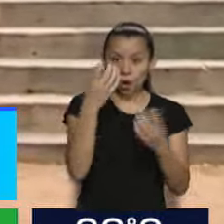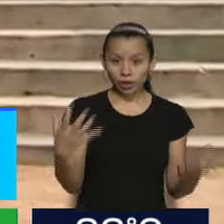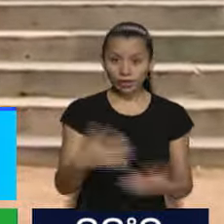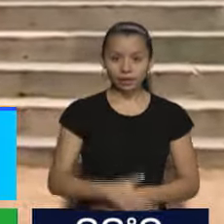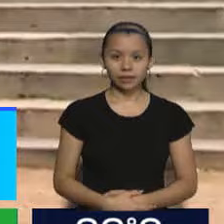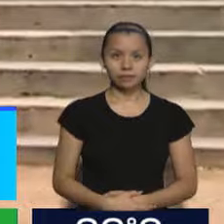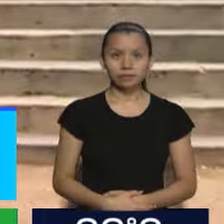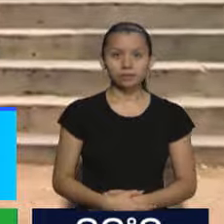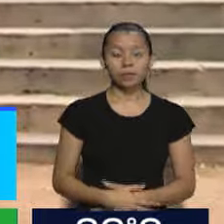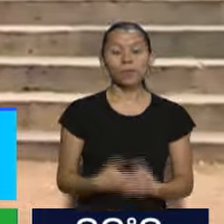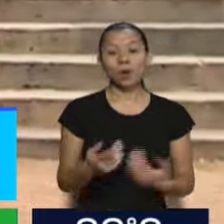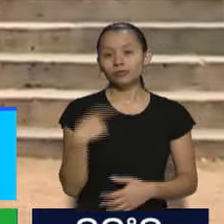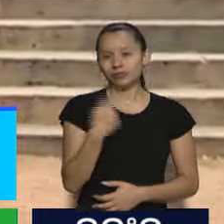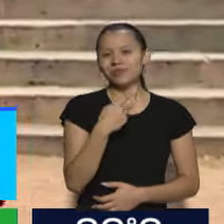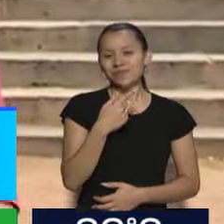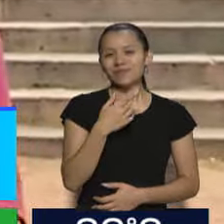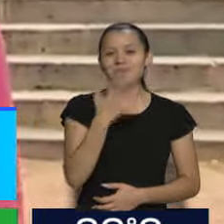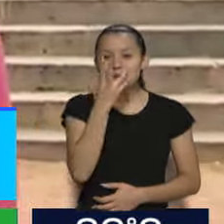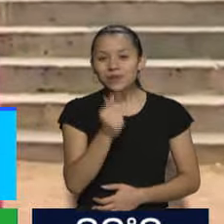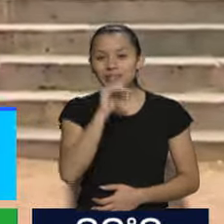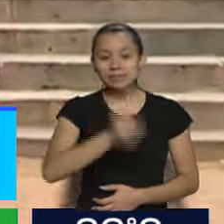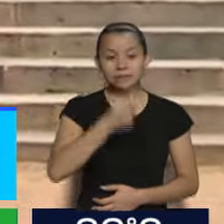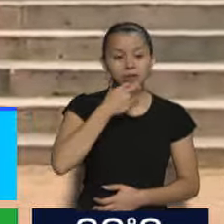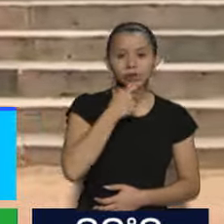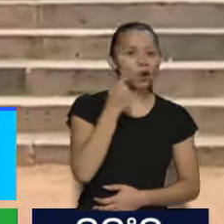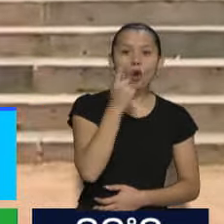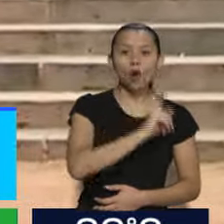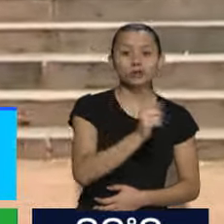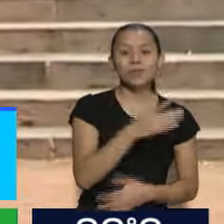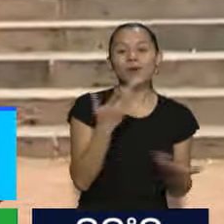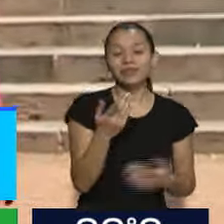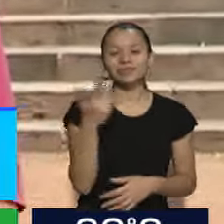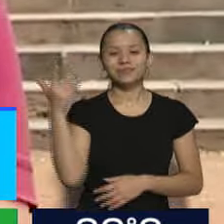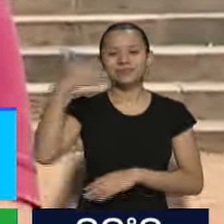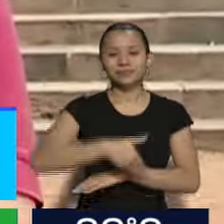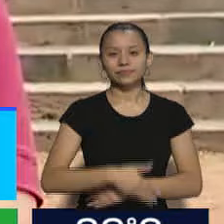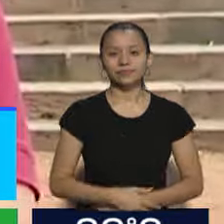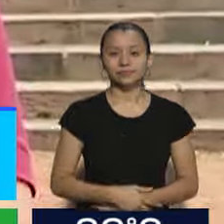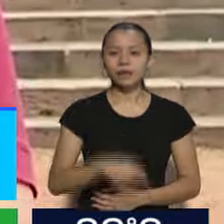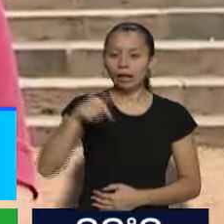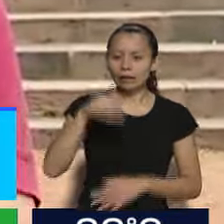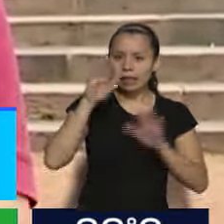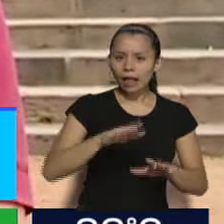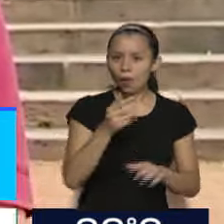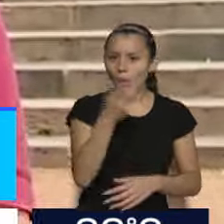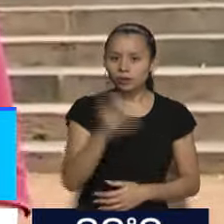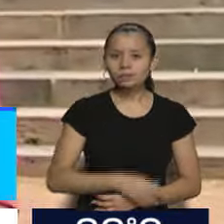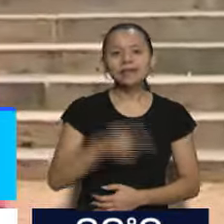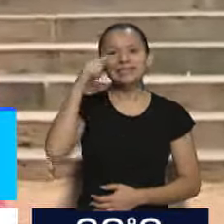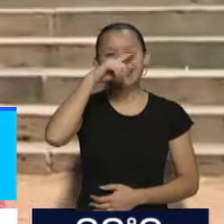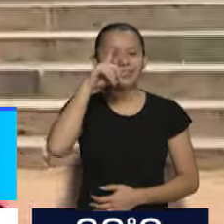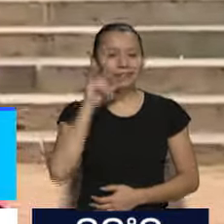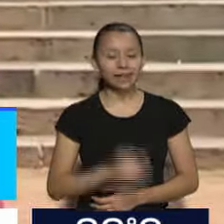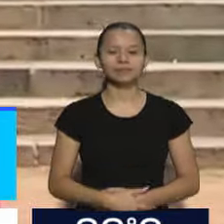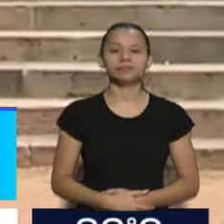No, porque nos gustaba, no conocíamos la provincia y bueno, vinimos a aprovechar. ¿Cuántos días se quedan? 7 días. Bastante. ¿Algún